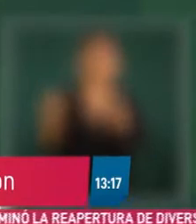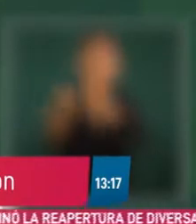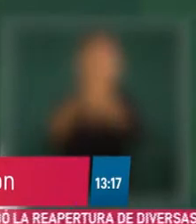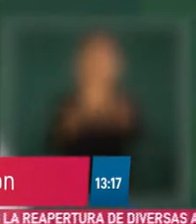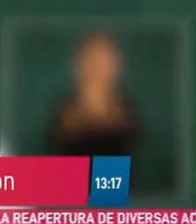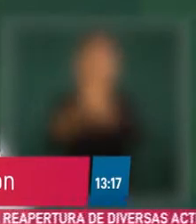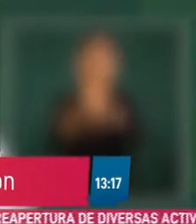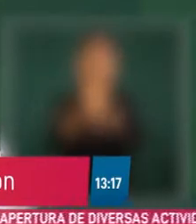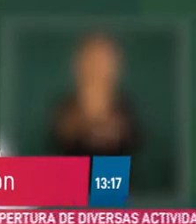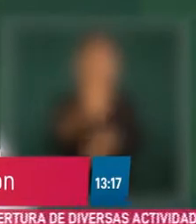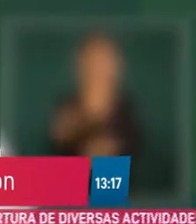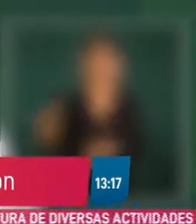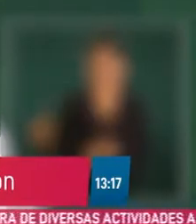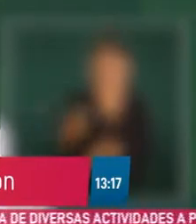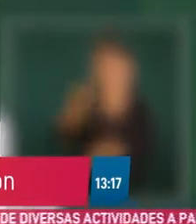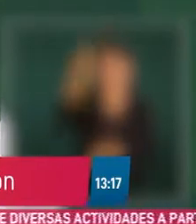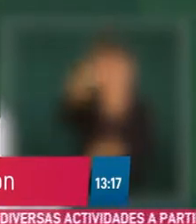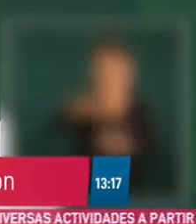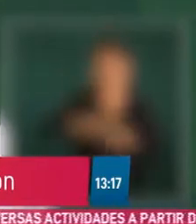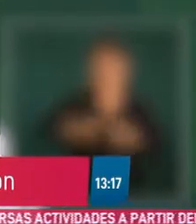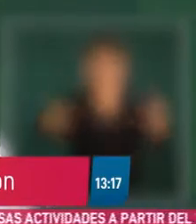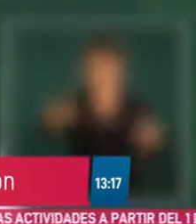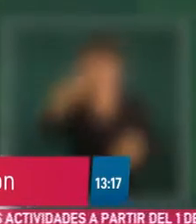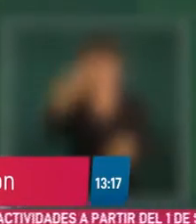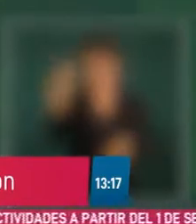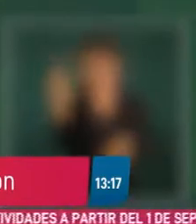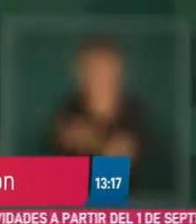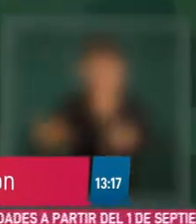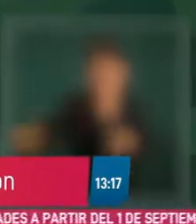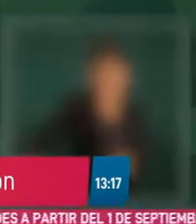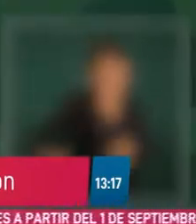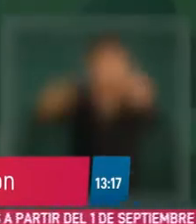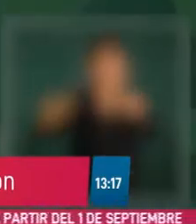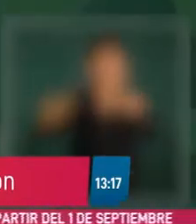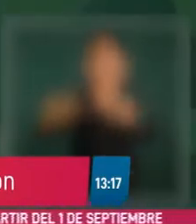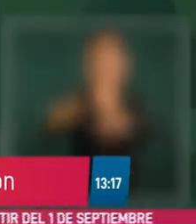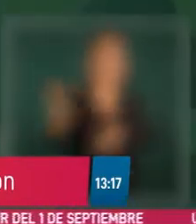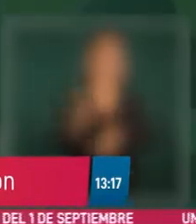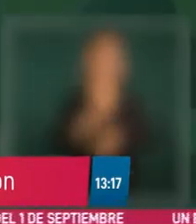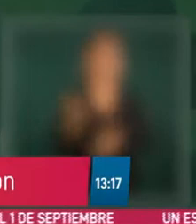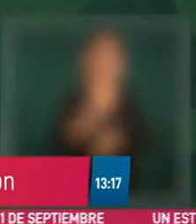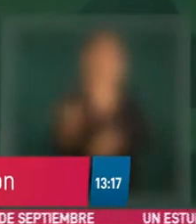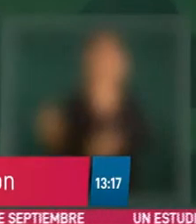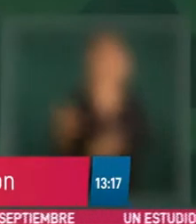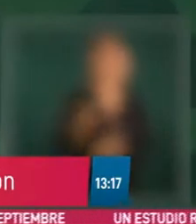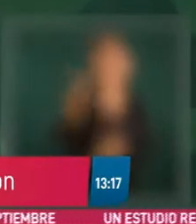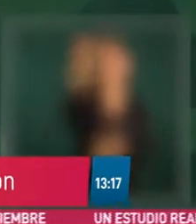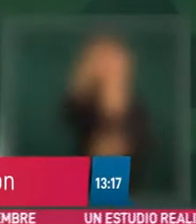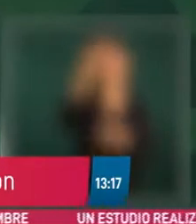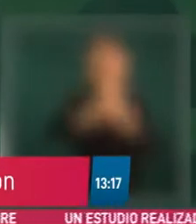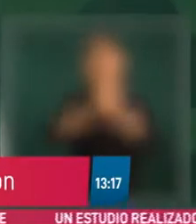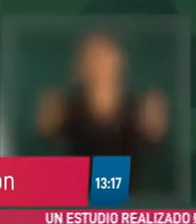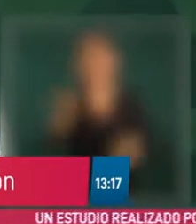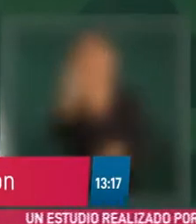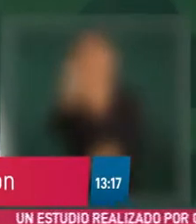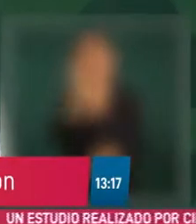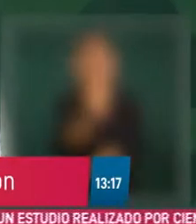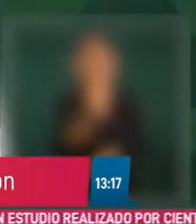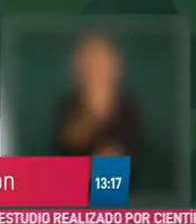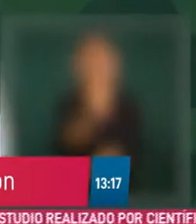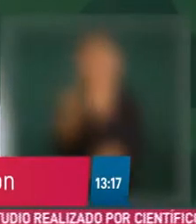para confrontar. Nuestras diferencias son simplemente el ejercicio de una mejor condición para los